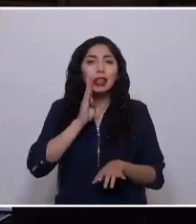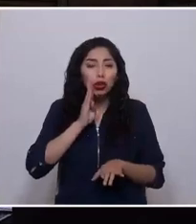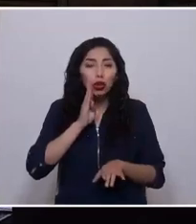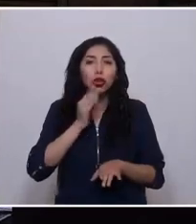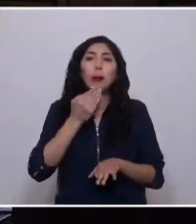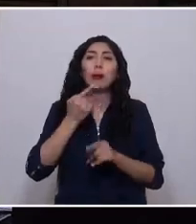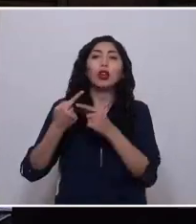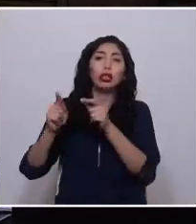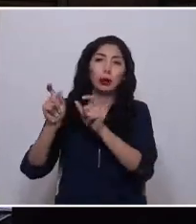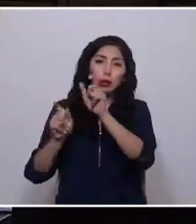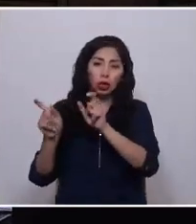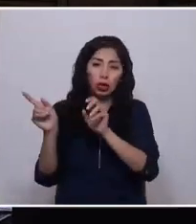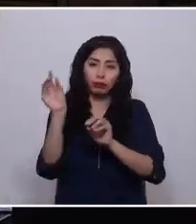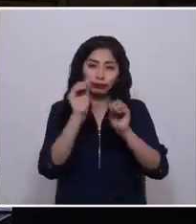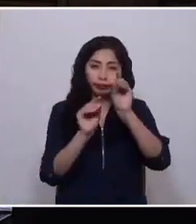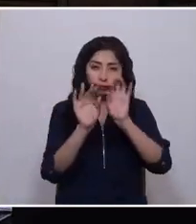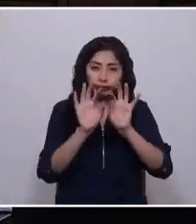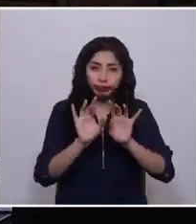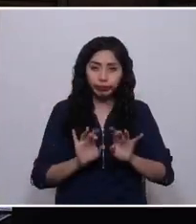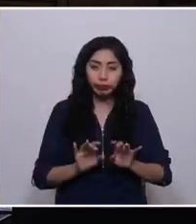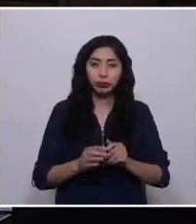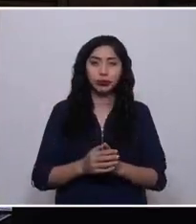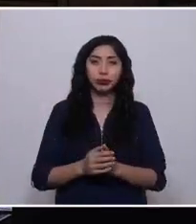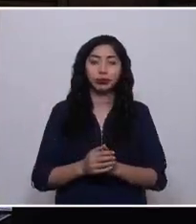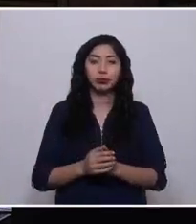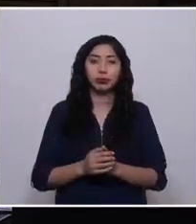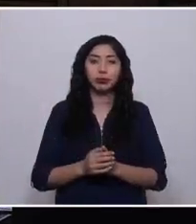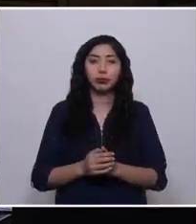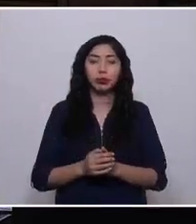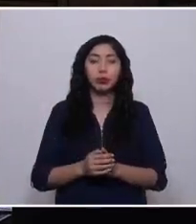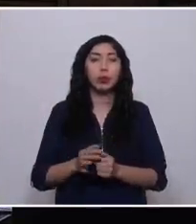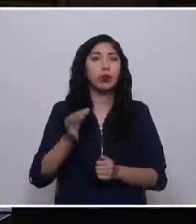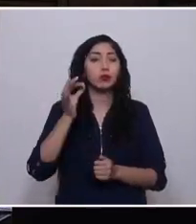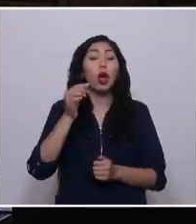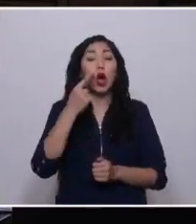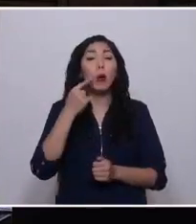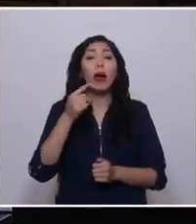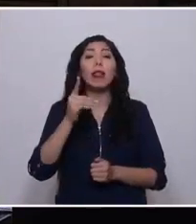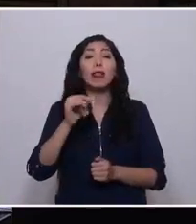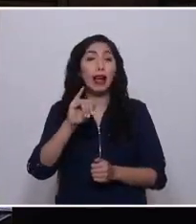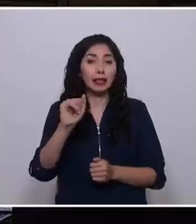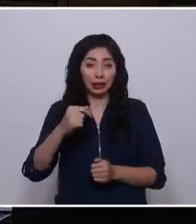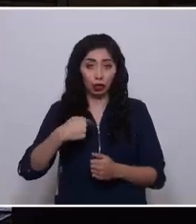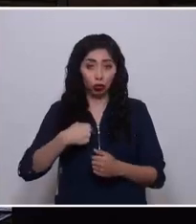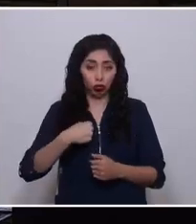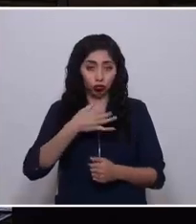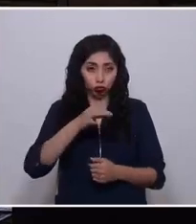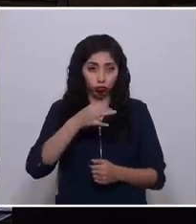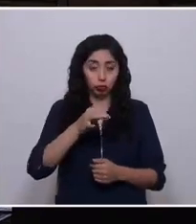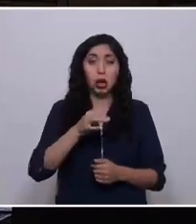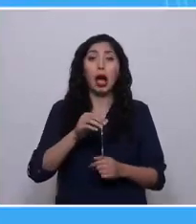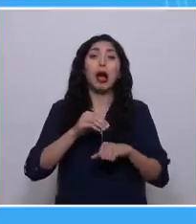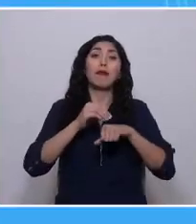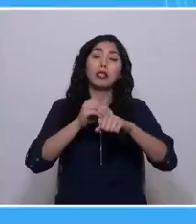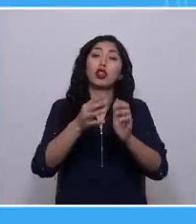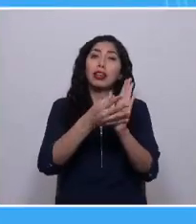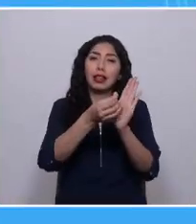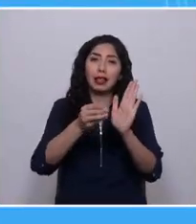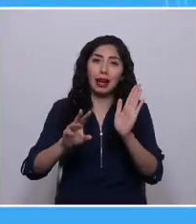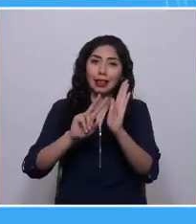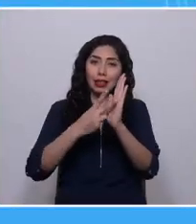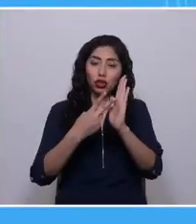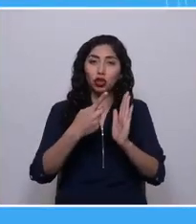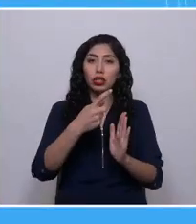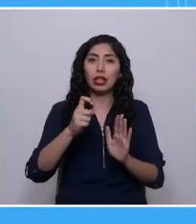y autoras. Señor secretario, Mauricio Daza, vamos a retirar la indicación 110 y